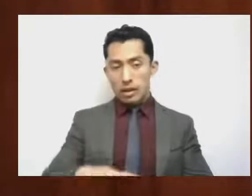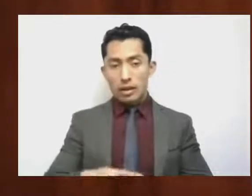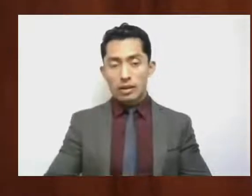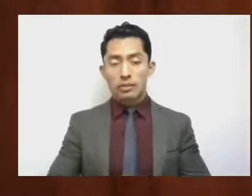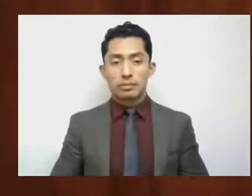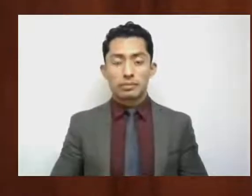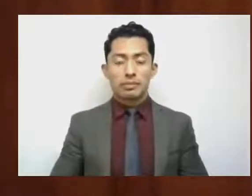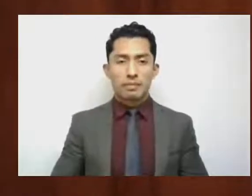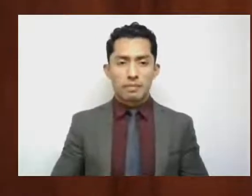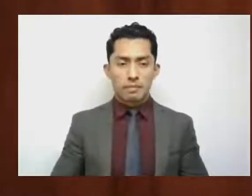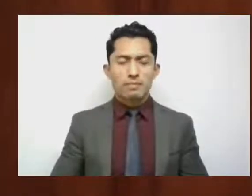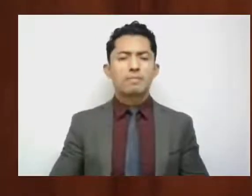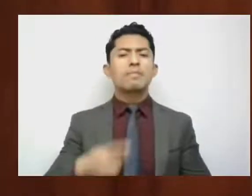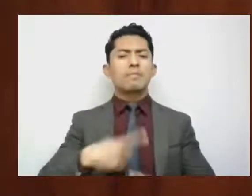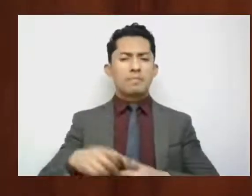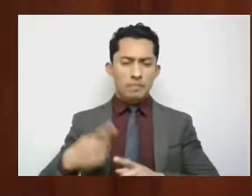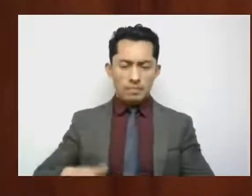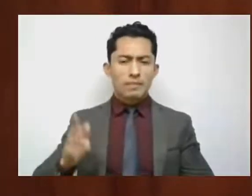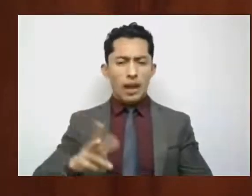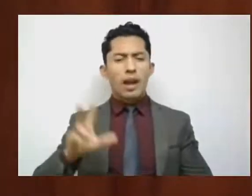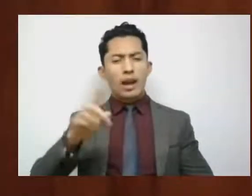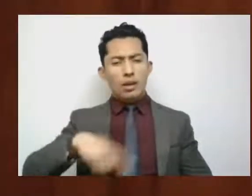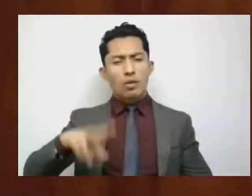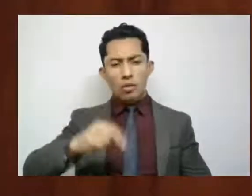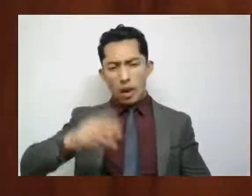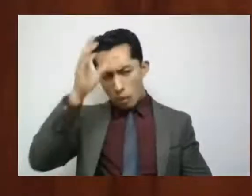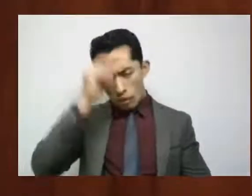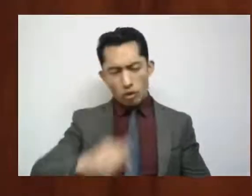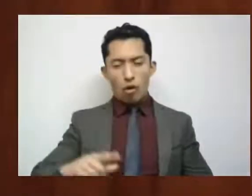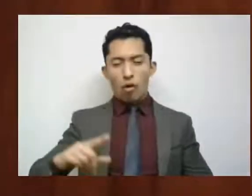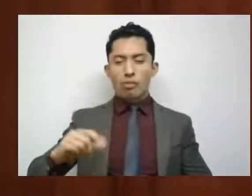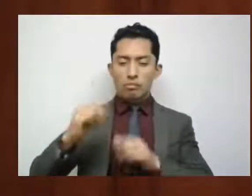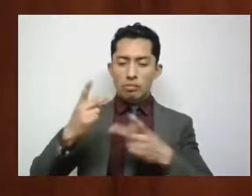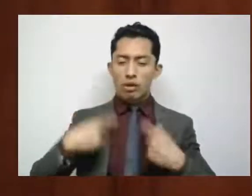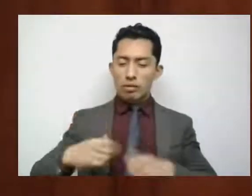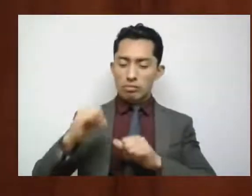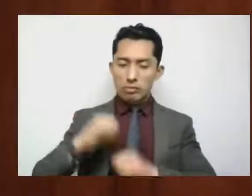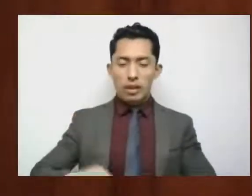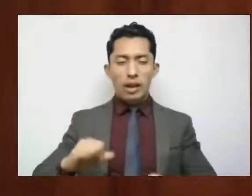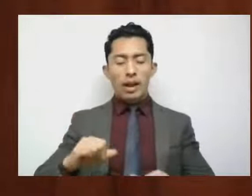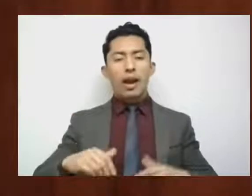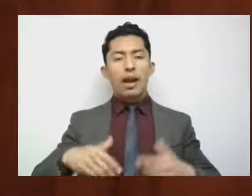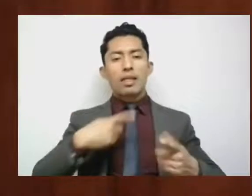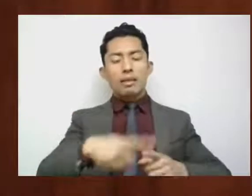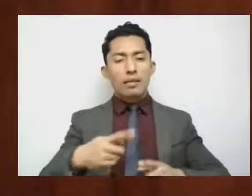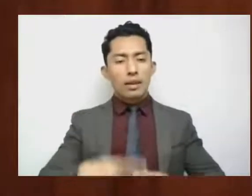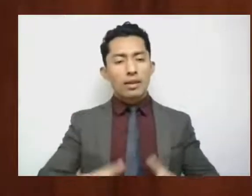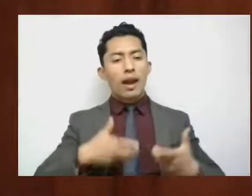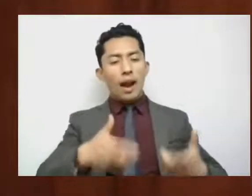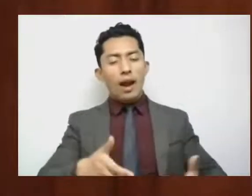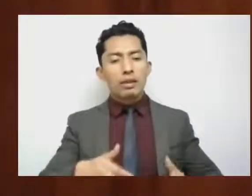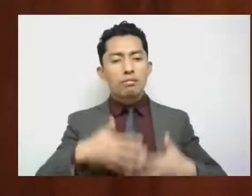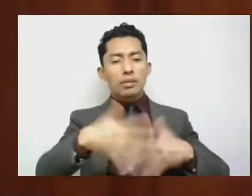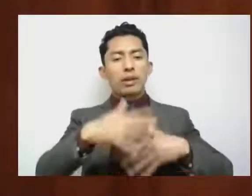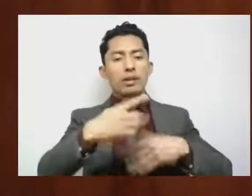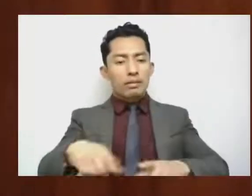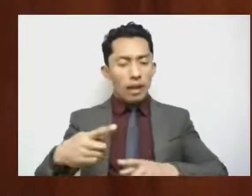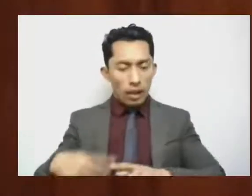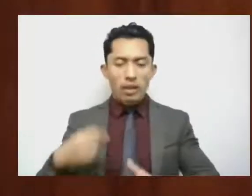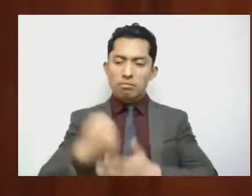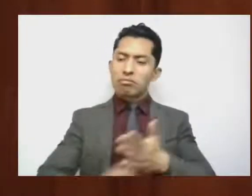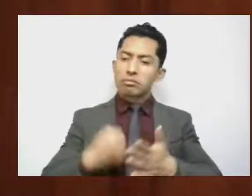Varios de nosotros hemos sido opositores a diversos gobiernos, desde la calle, en marchas para hacer respetar nuestros